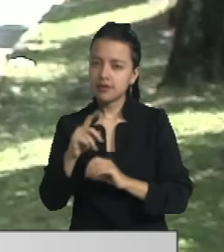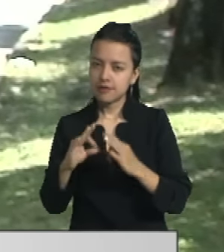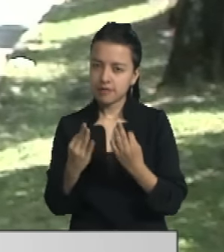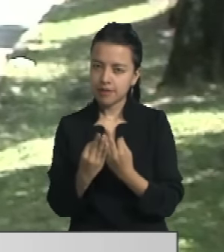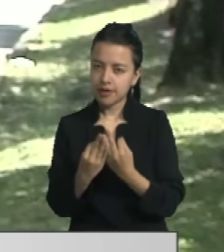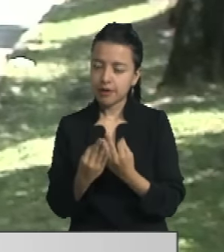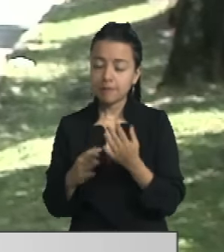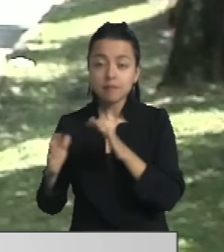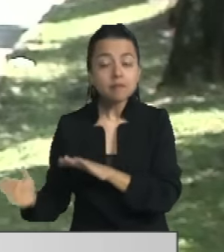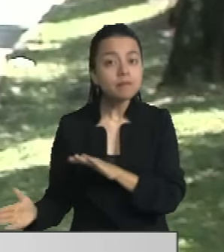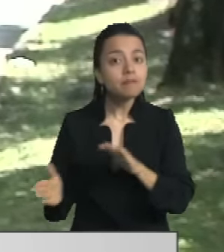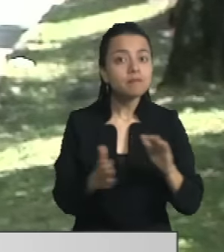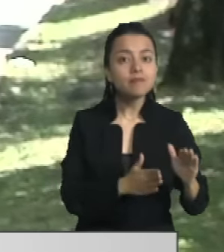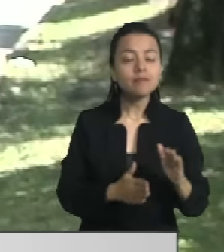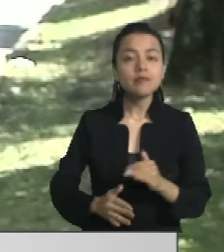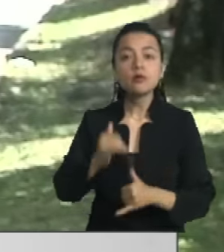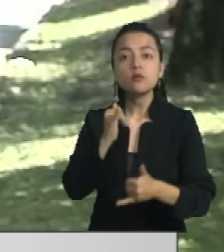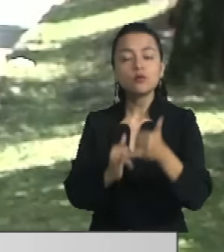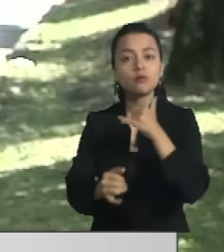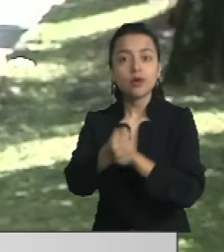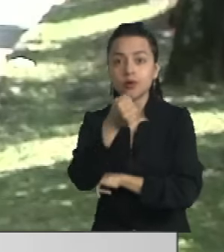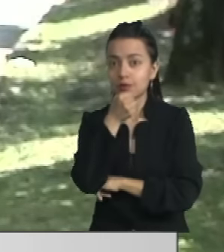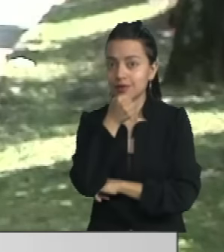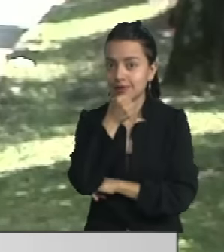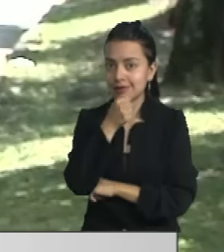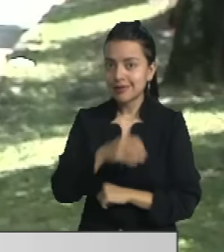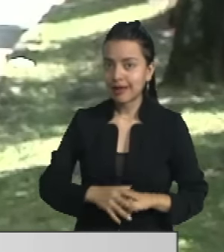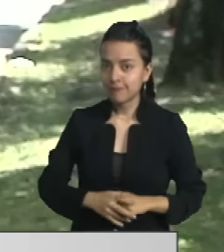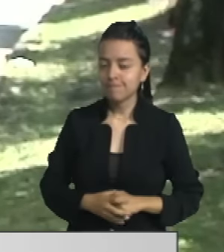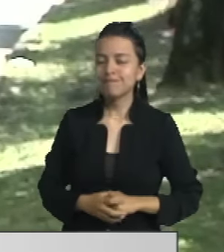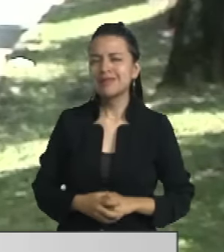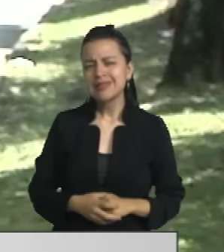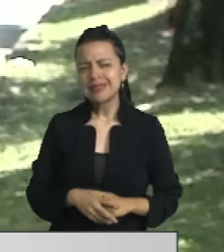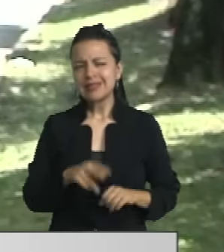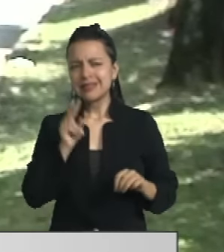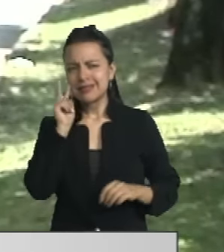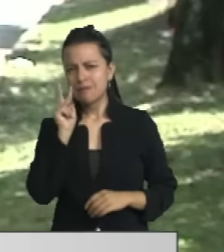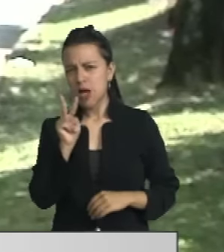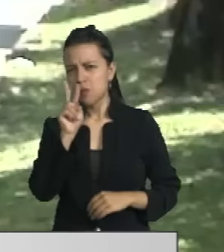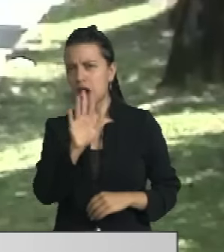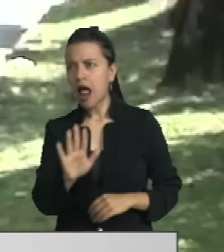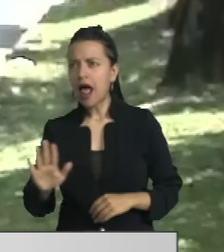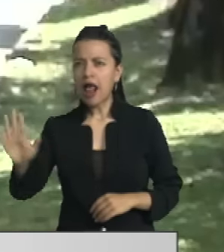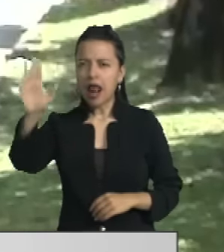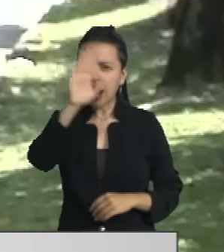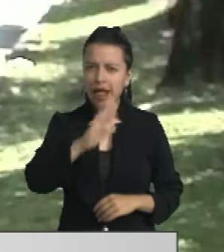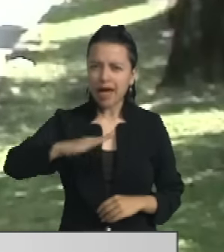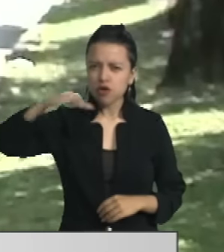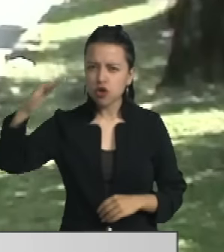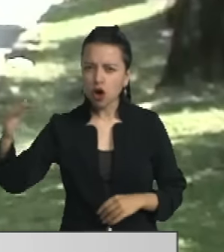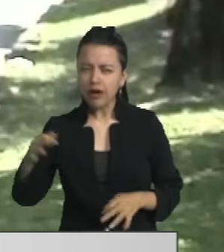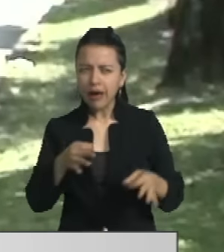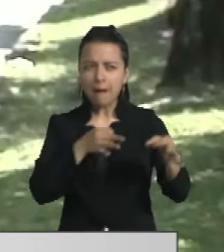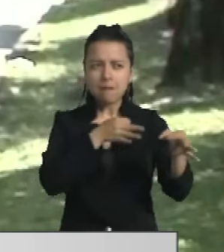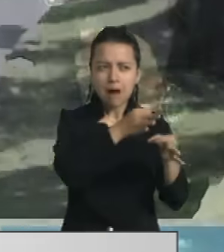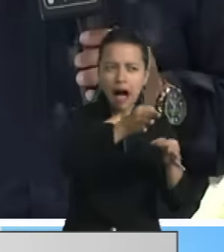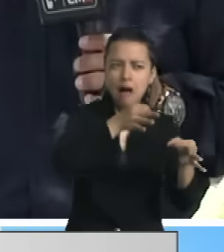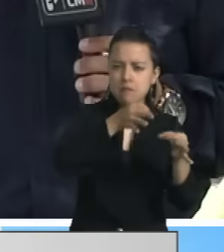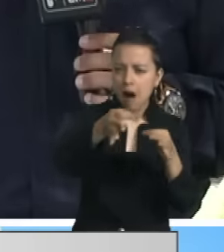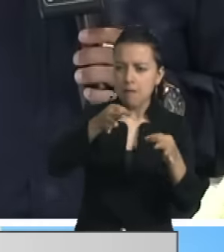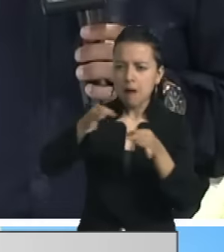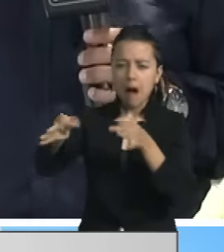hora con respecto a una situación que se vive en diferentes puntos del departamento de Antioquia y tiene que ver con la